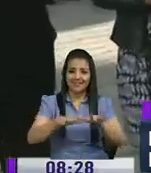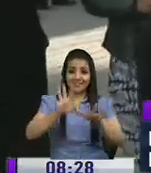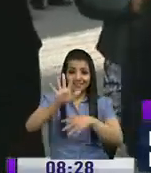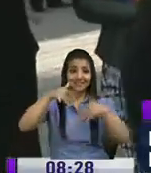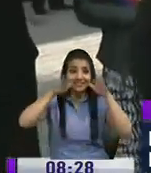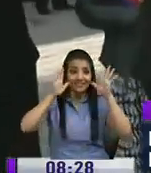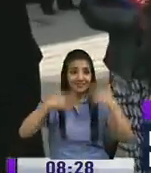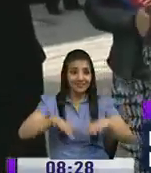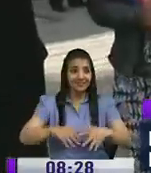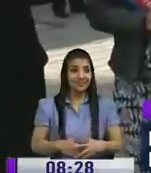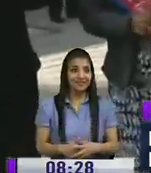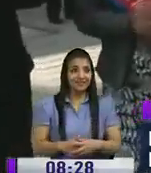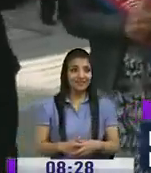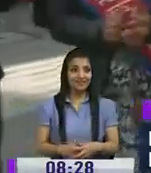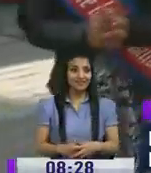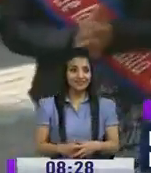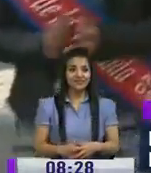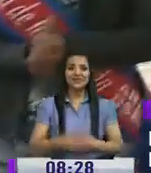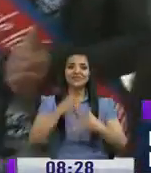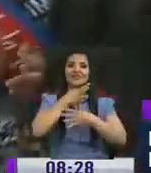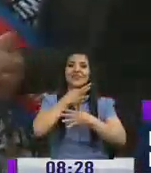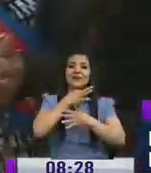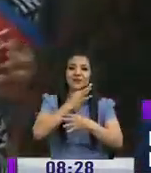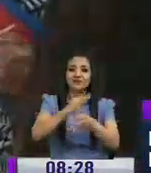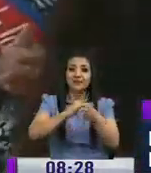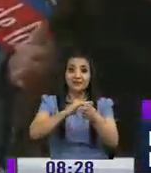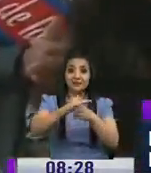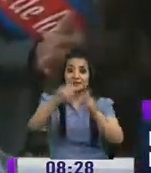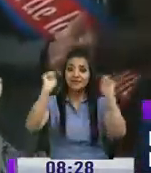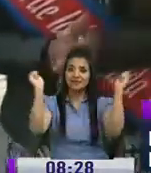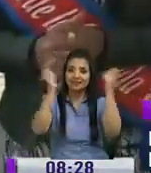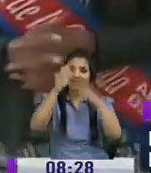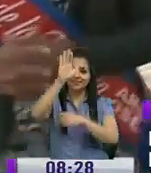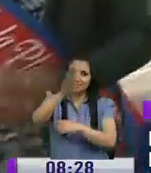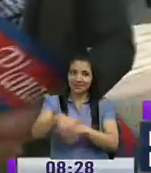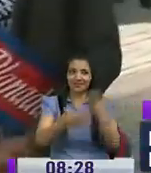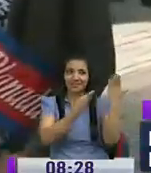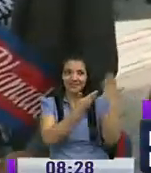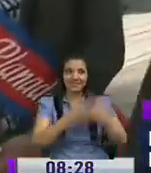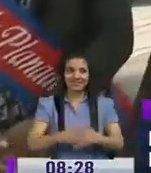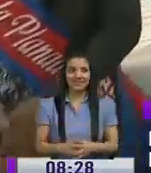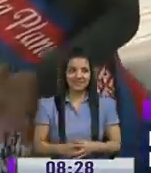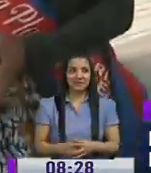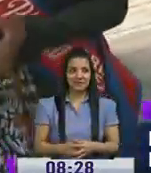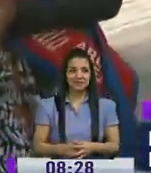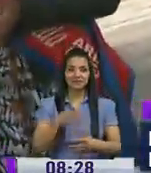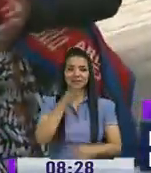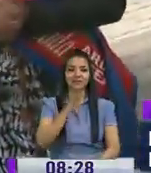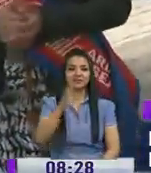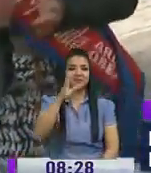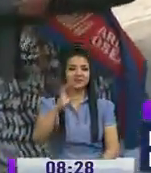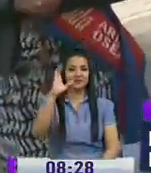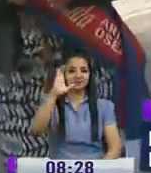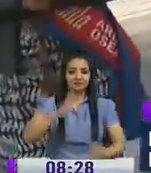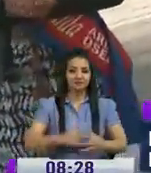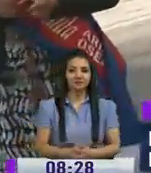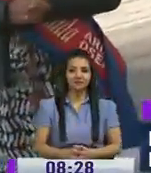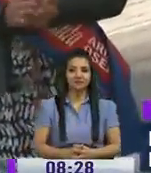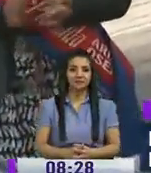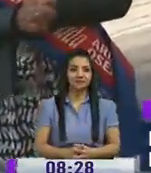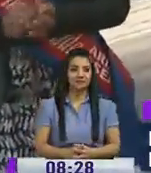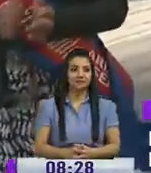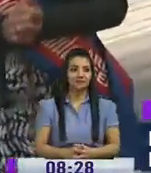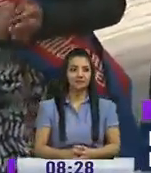diciembre. Bueno, un gusto, les invito a este fiestón, vean. Bueno, nos voy a cantar el chullaquiteño. Yo soy